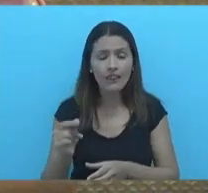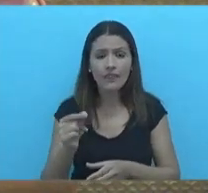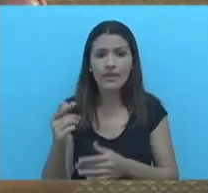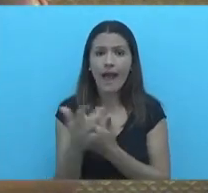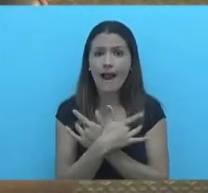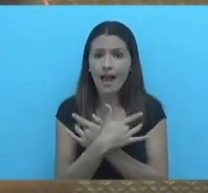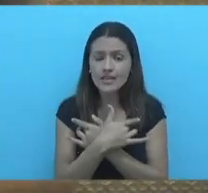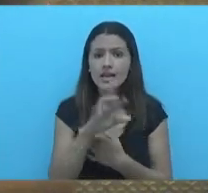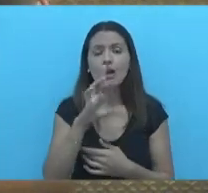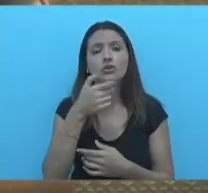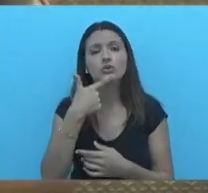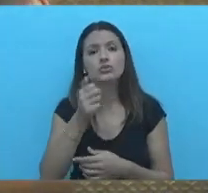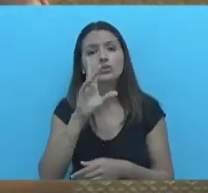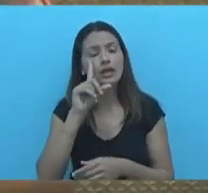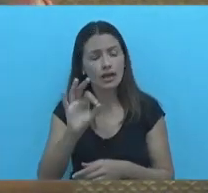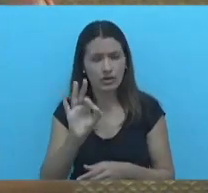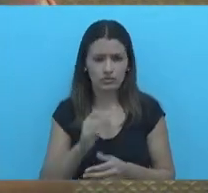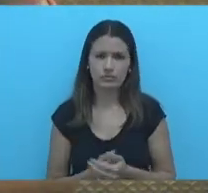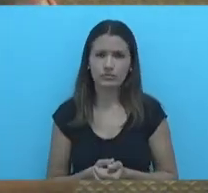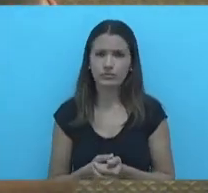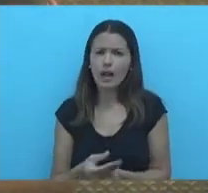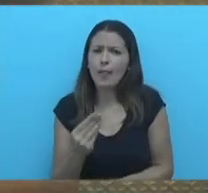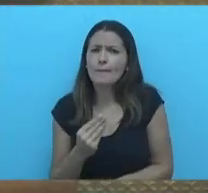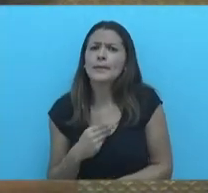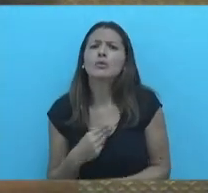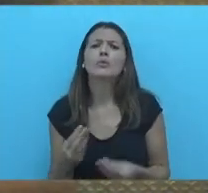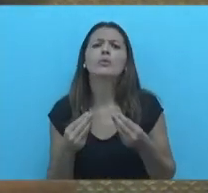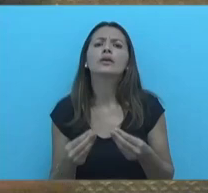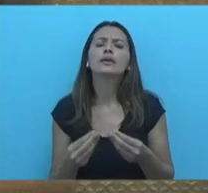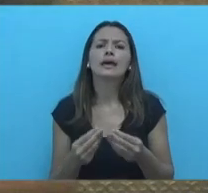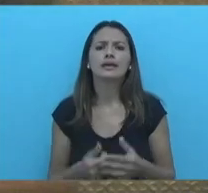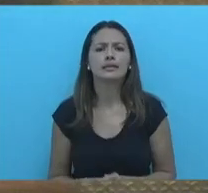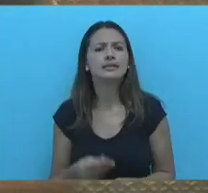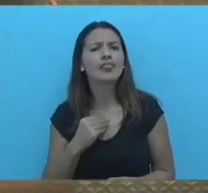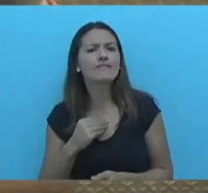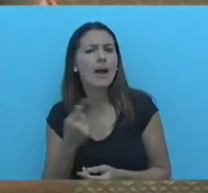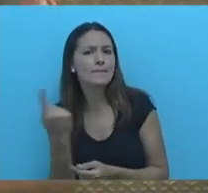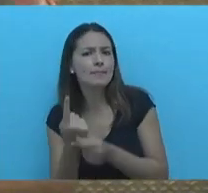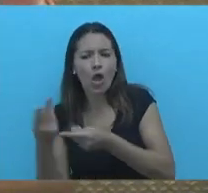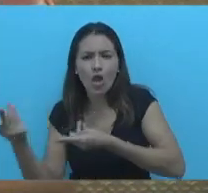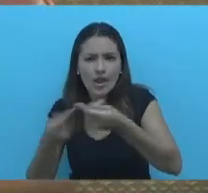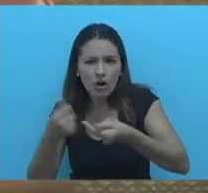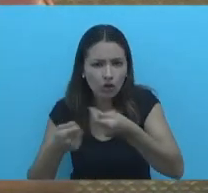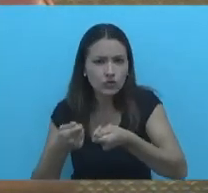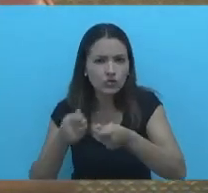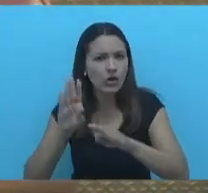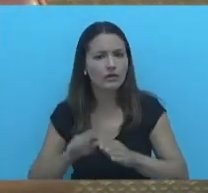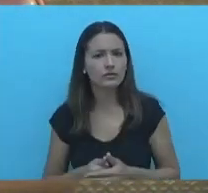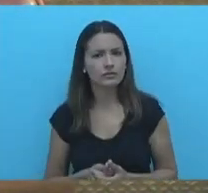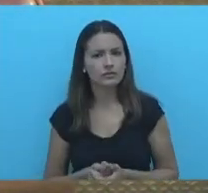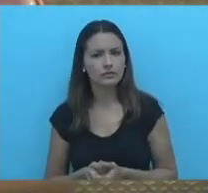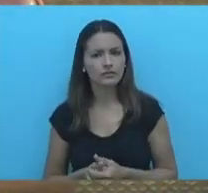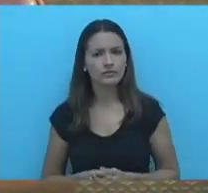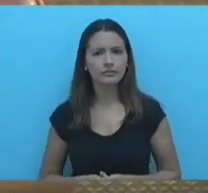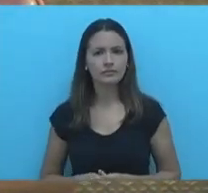7 de octubre. ¡Qué espiritualidad! Santificaban el negocio sobre una matanza. Y es el Día